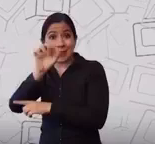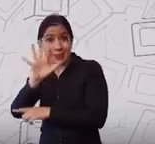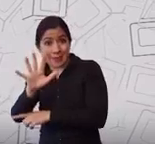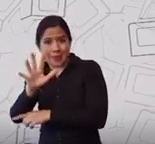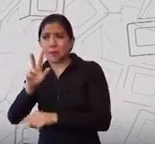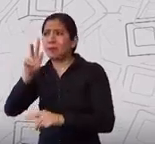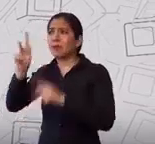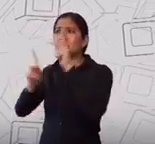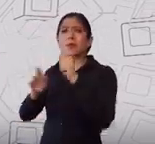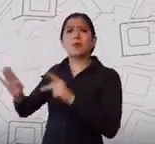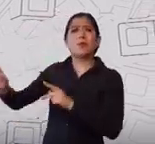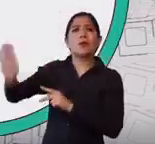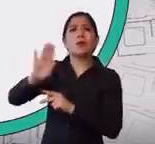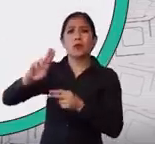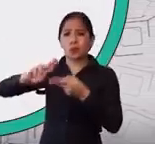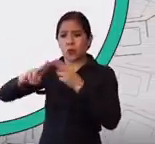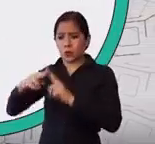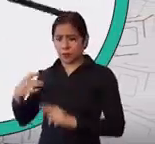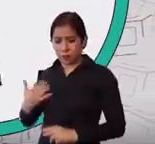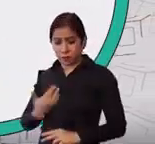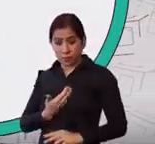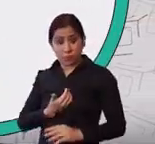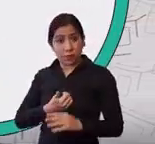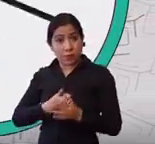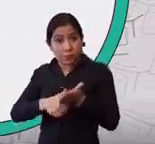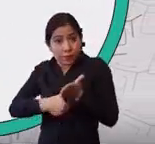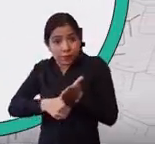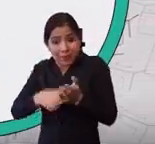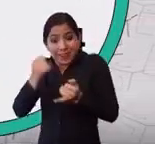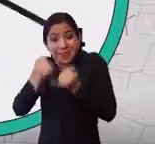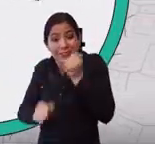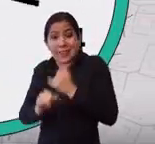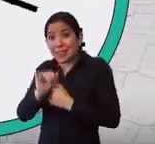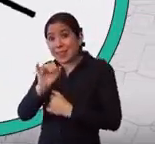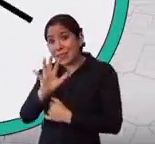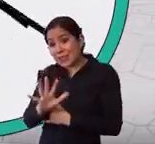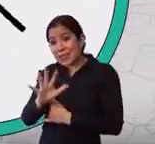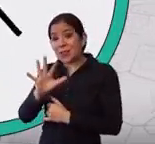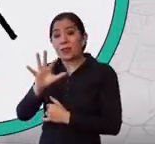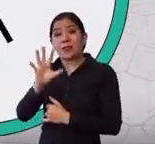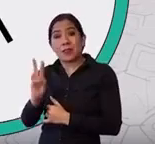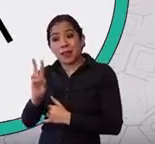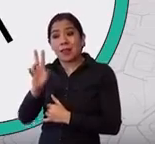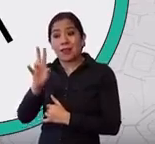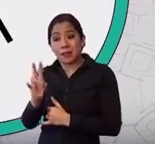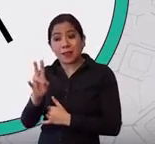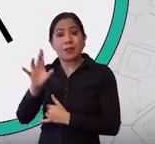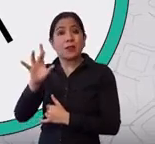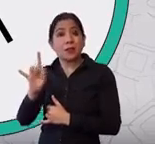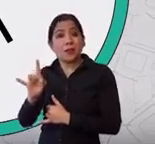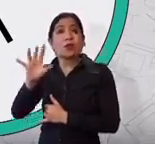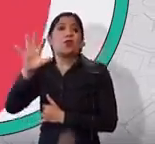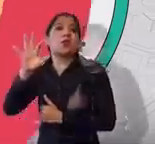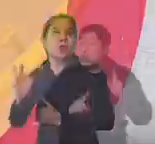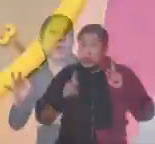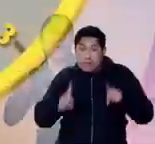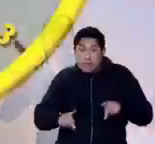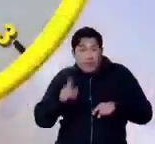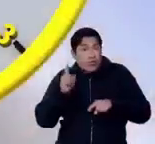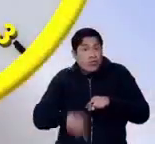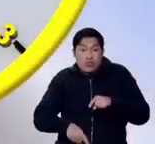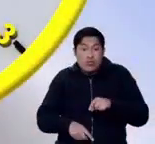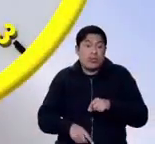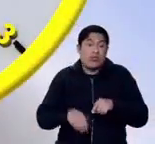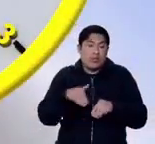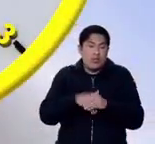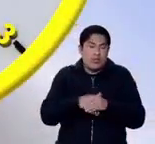identidad terminen de 5 a 9, de 12 y 30 a 17 horas. Si